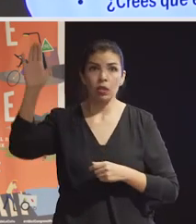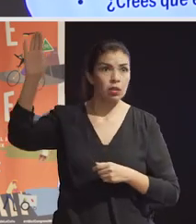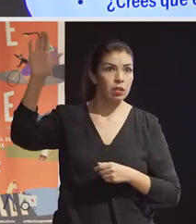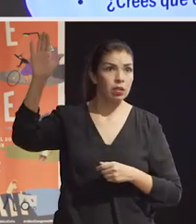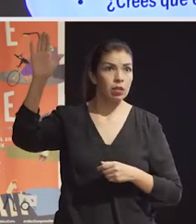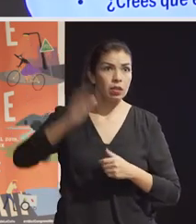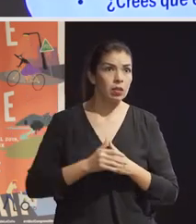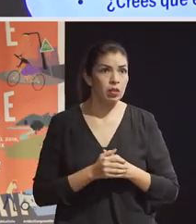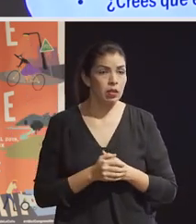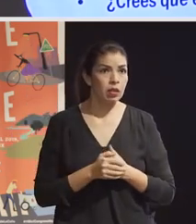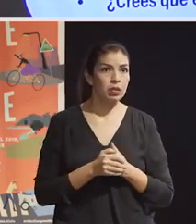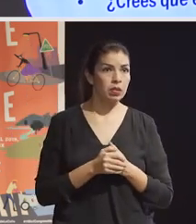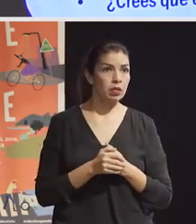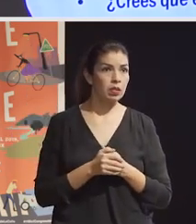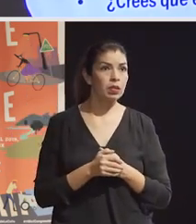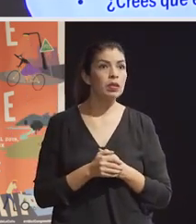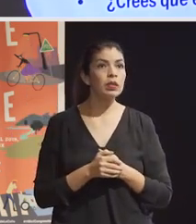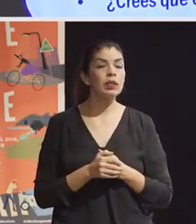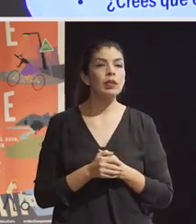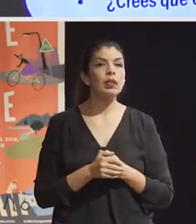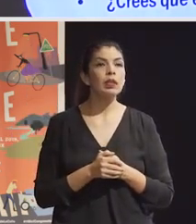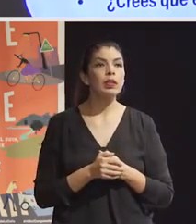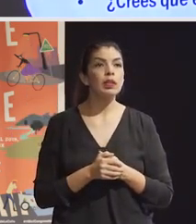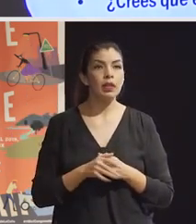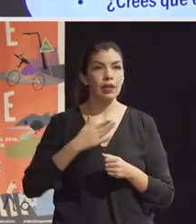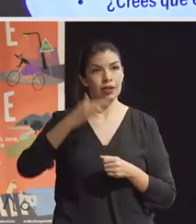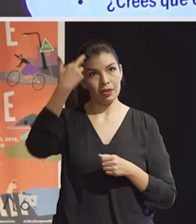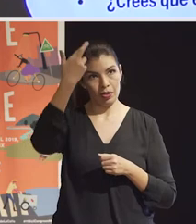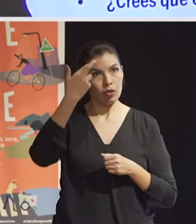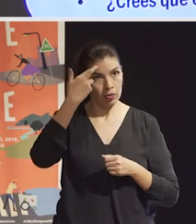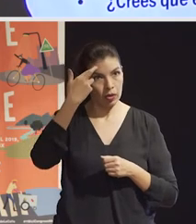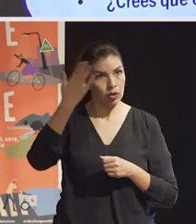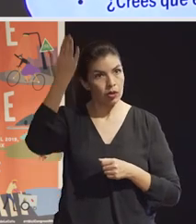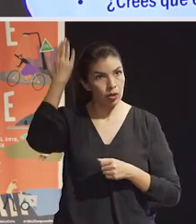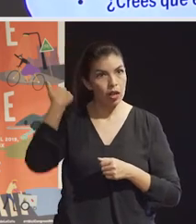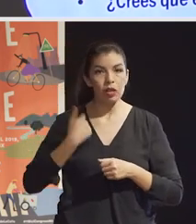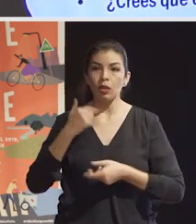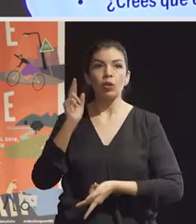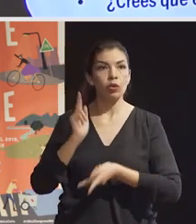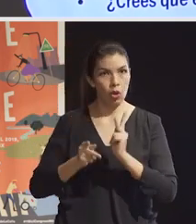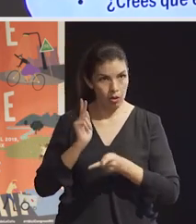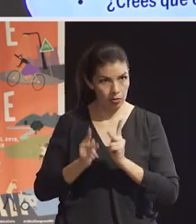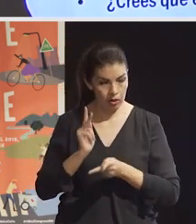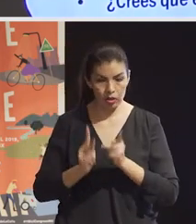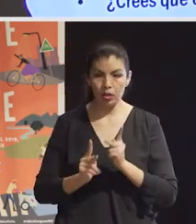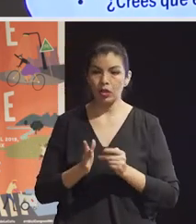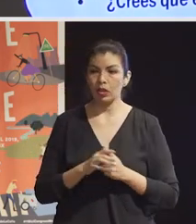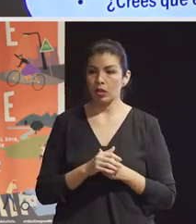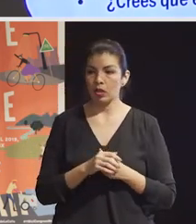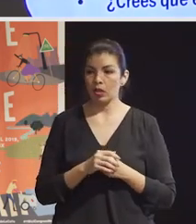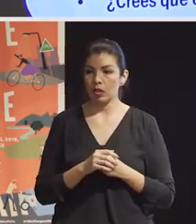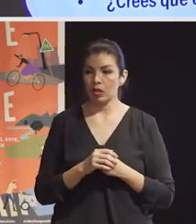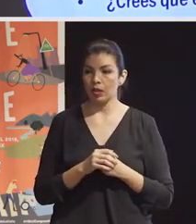más responder que no me acuerdo platicando con personas que participan en doble rueda los lindos que